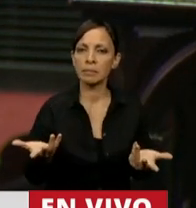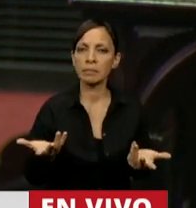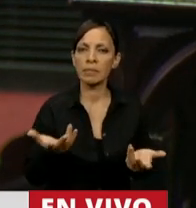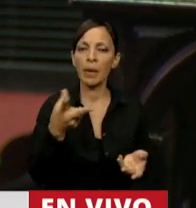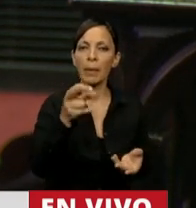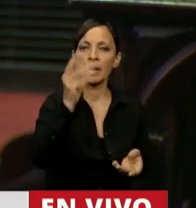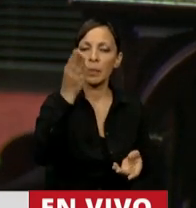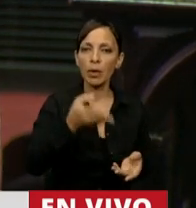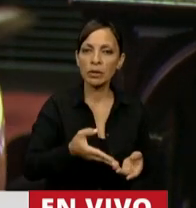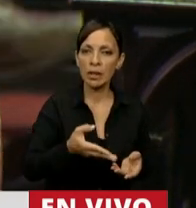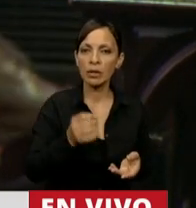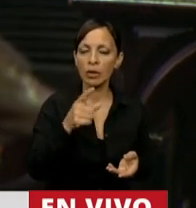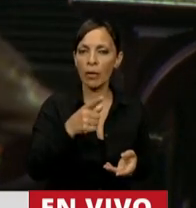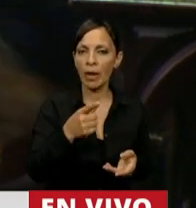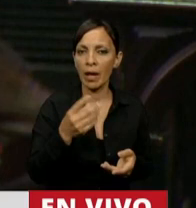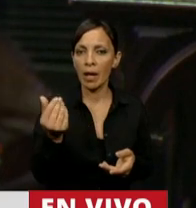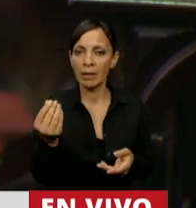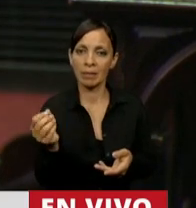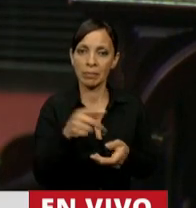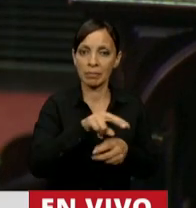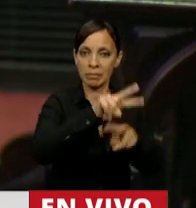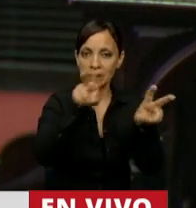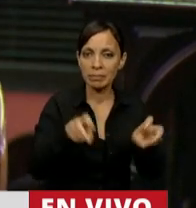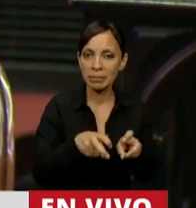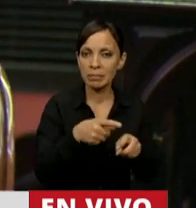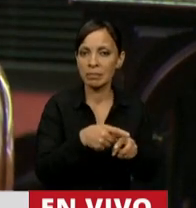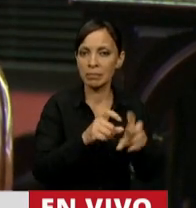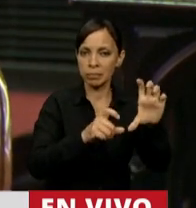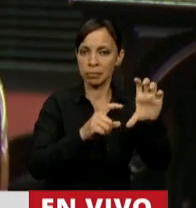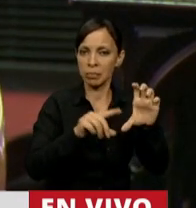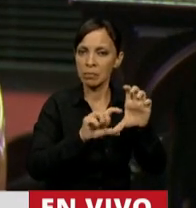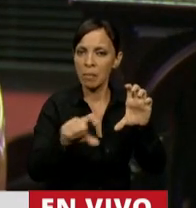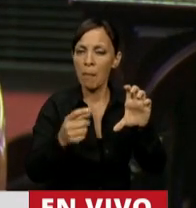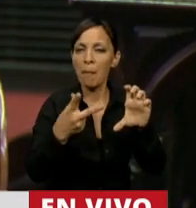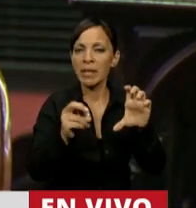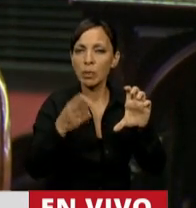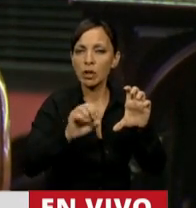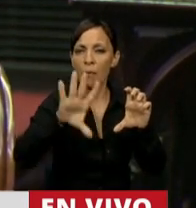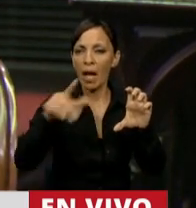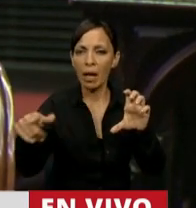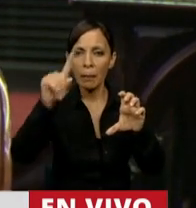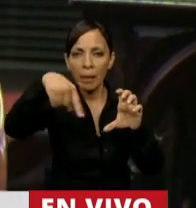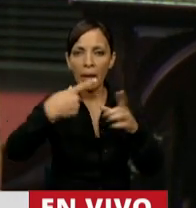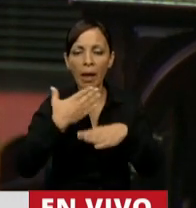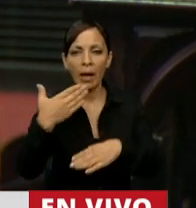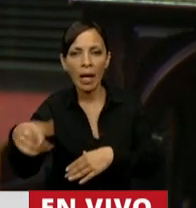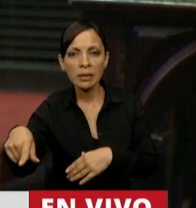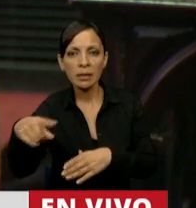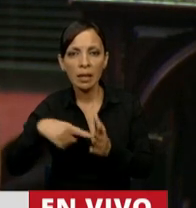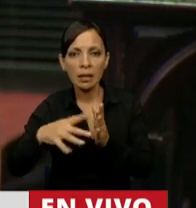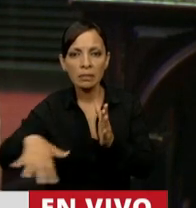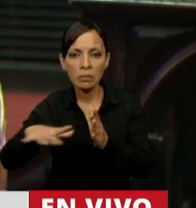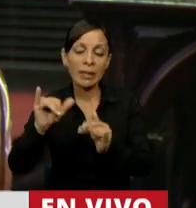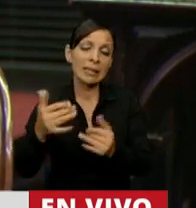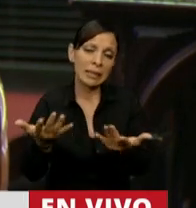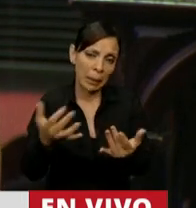más del 20% de la masa coparticipable. Es cierto que nuestra ciudad debe ser solidaria,